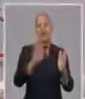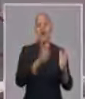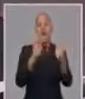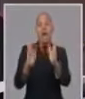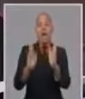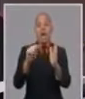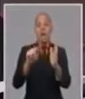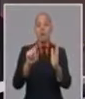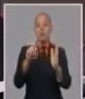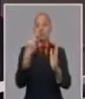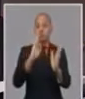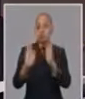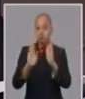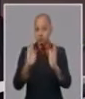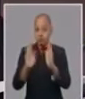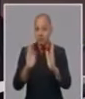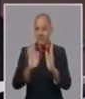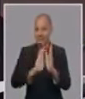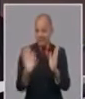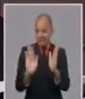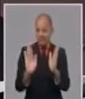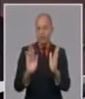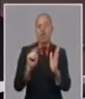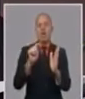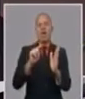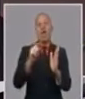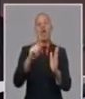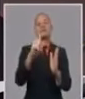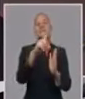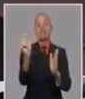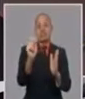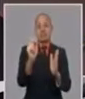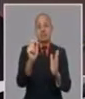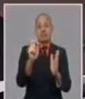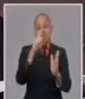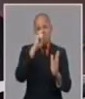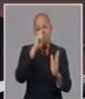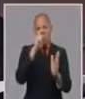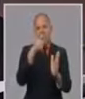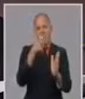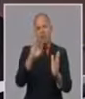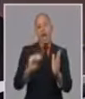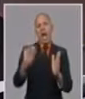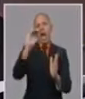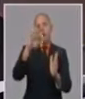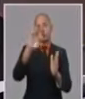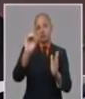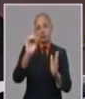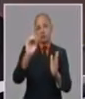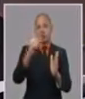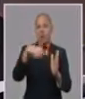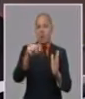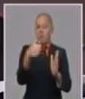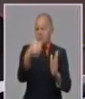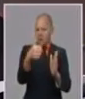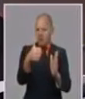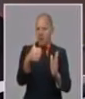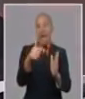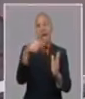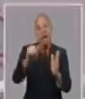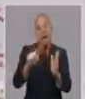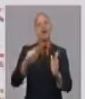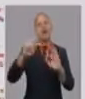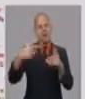vacunados 100 sujetos de 19 a 80 años de edad. En ninguno de los casos se han registrado efectos